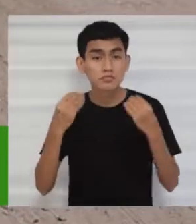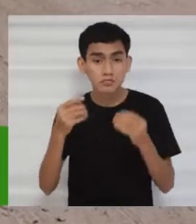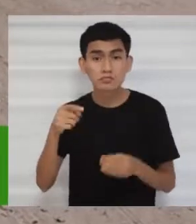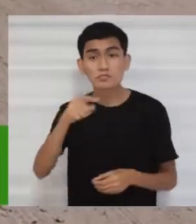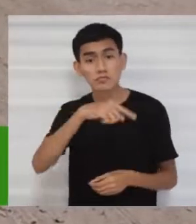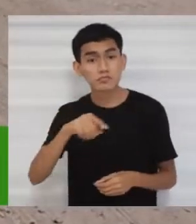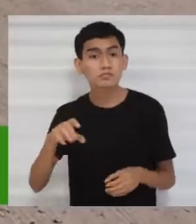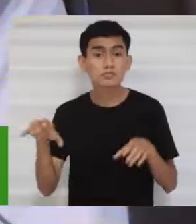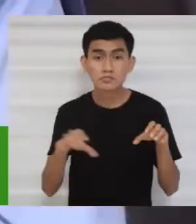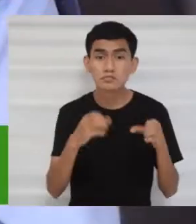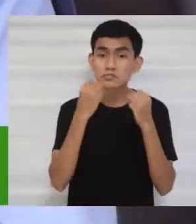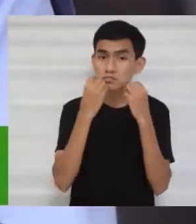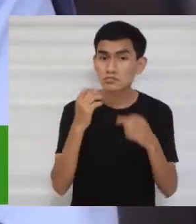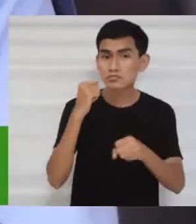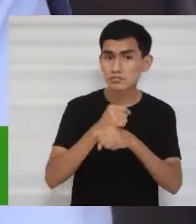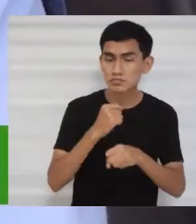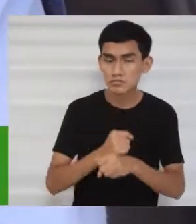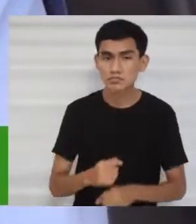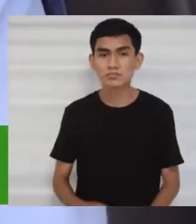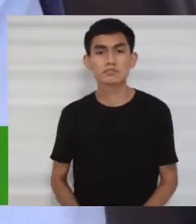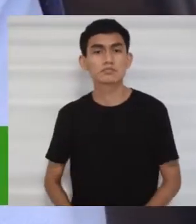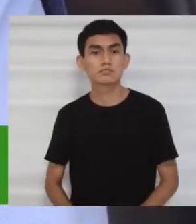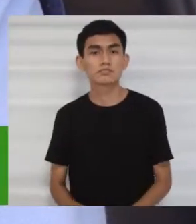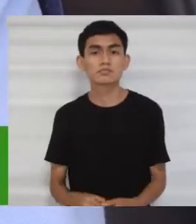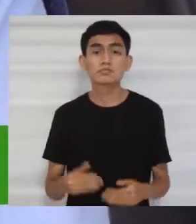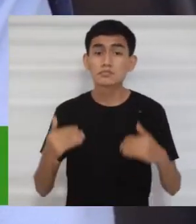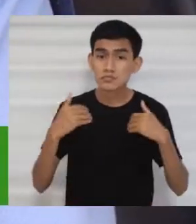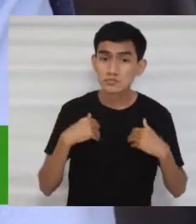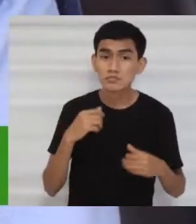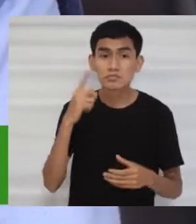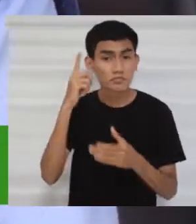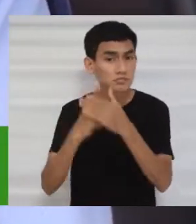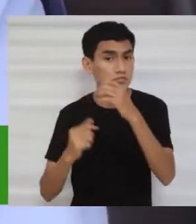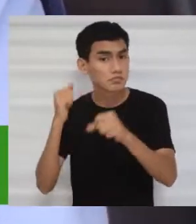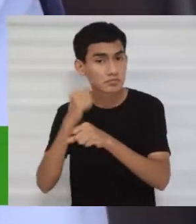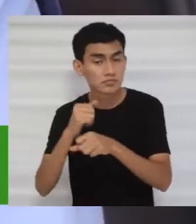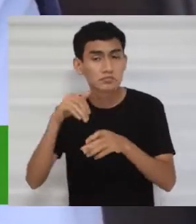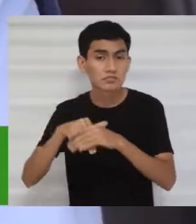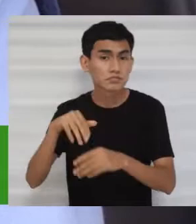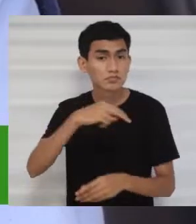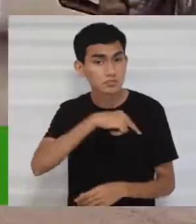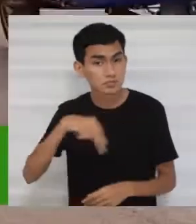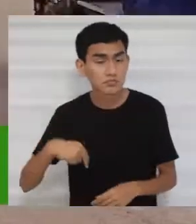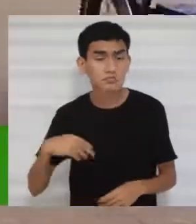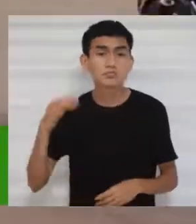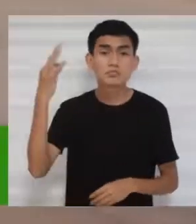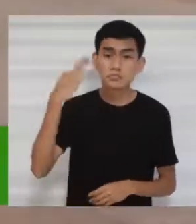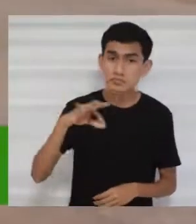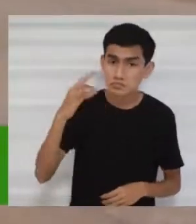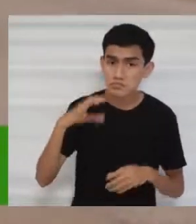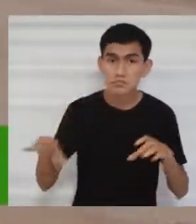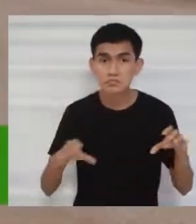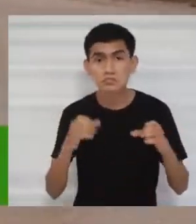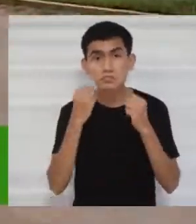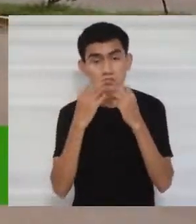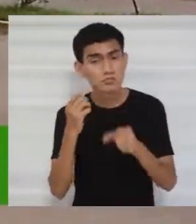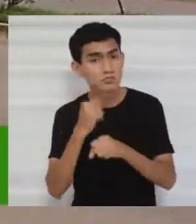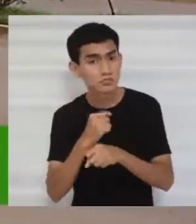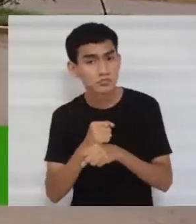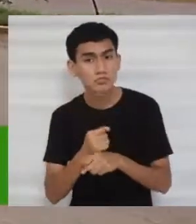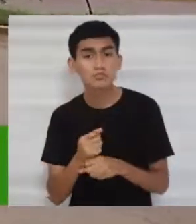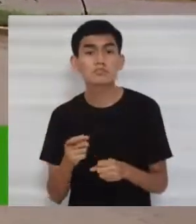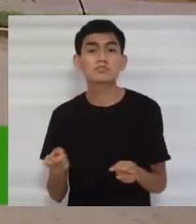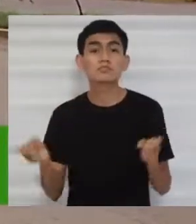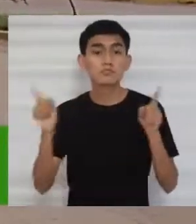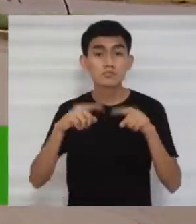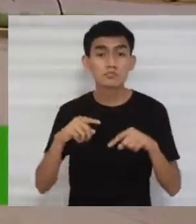trabajo. Bueno, que tenga confianza en nosotros y que siempre lo hacemos buen trabajo. Que saquen sus residuos sólidos y nos esperen,